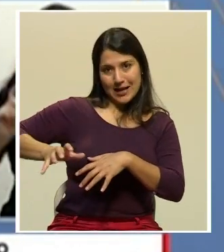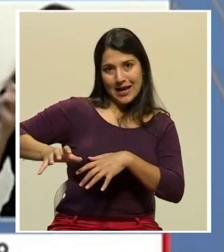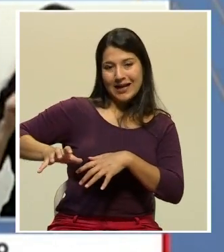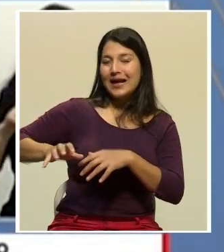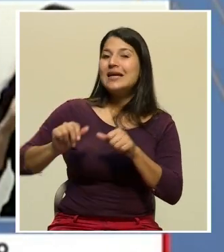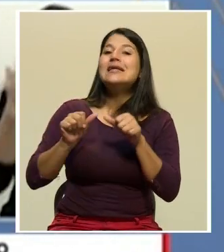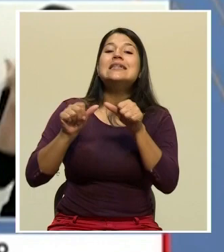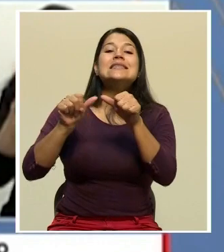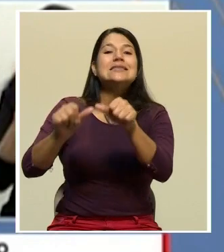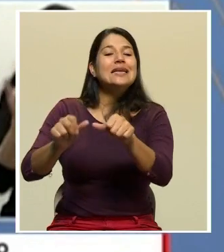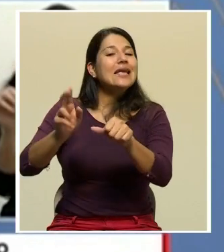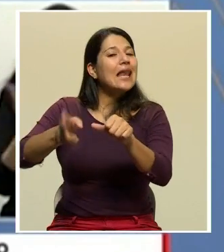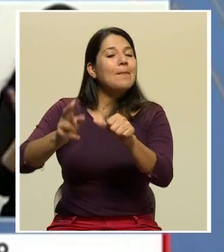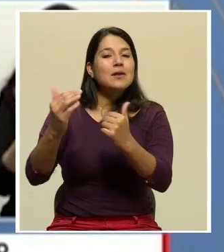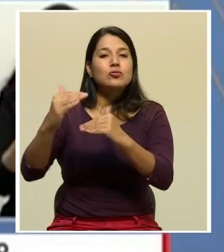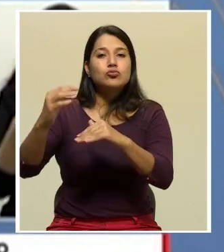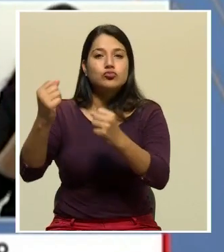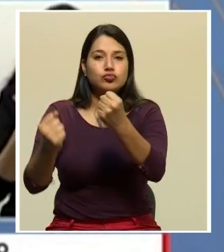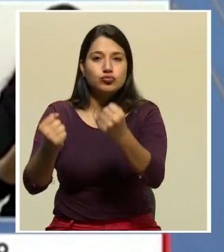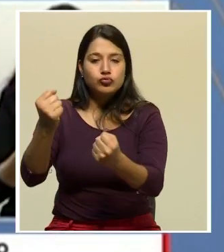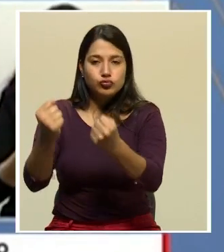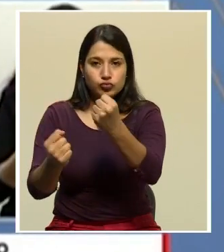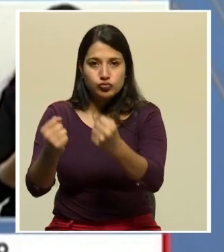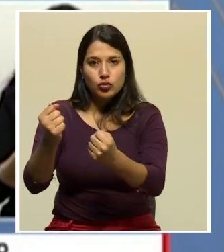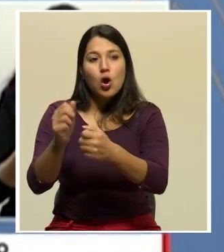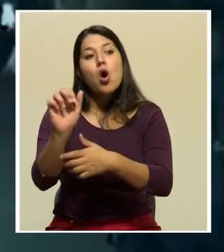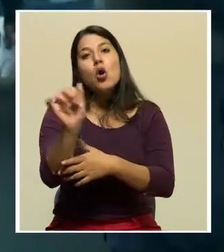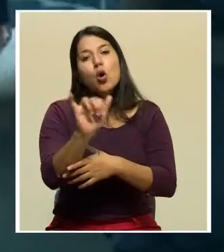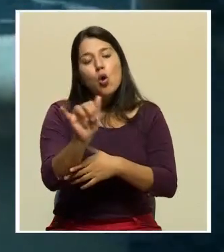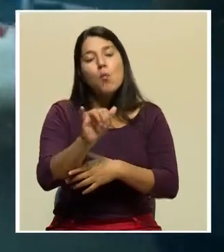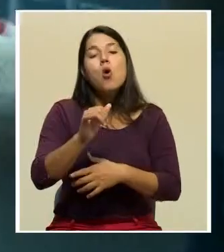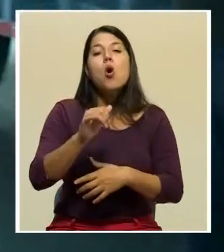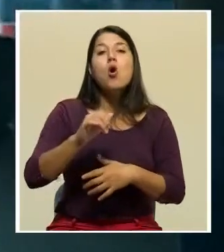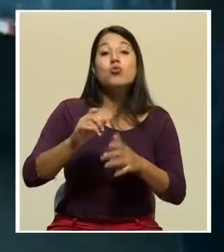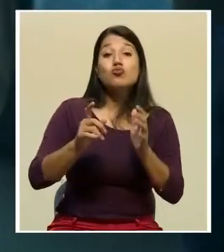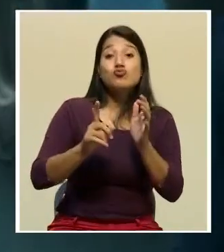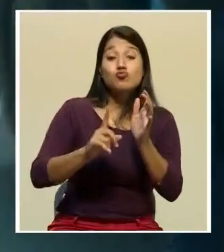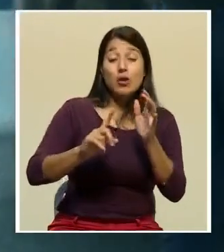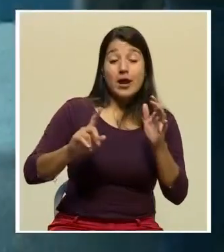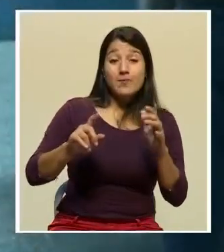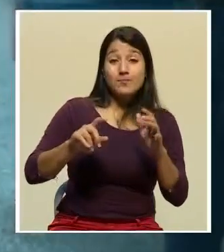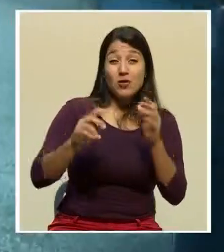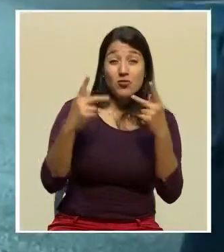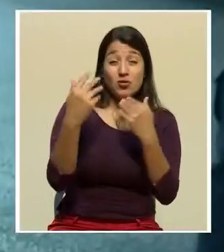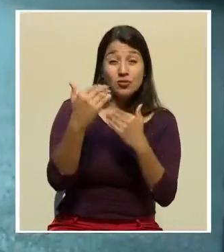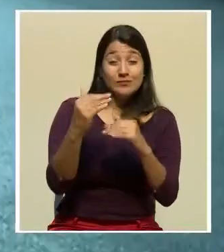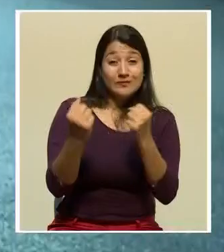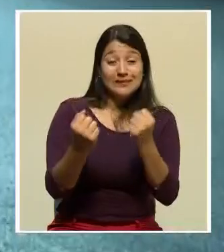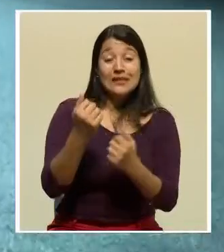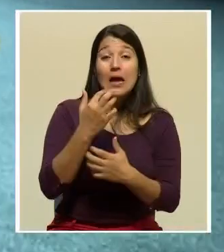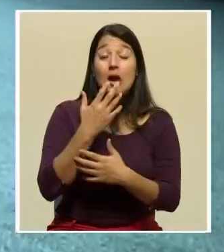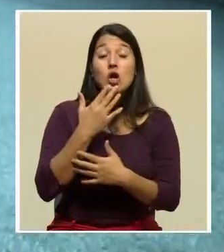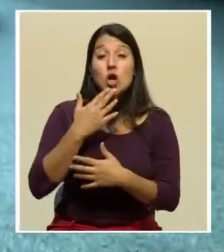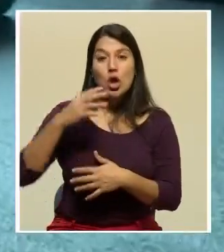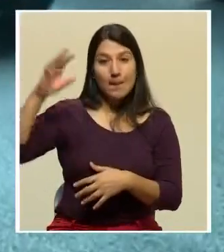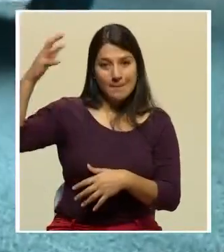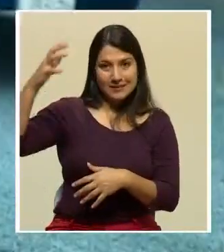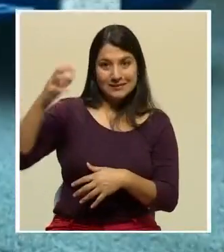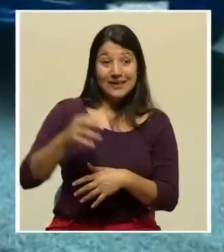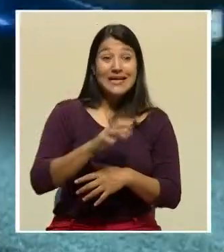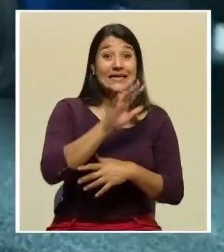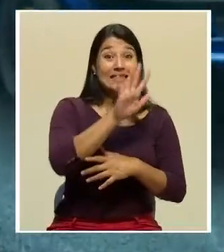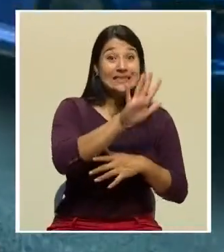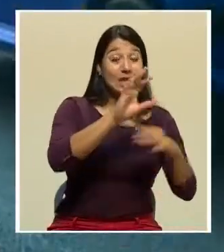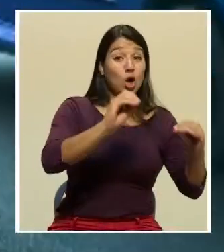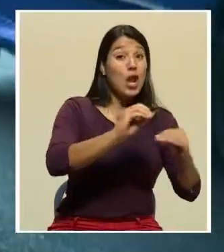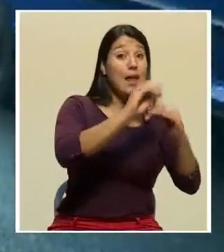la misma restricción vehicular sanitaria que los de amarillo. La restricción vehicular para los fines de semana se mantiene de 5 de la mañana a 7 de la